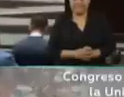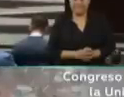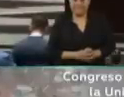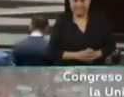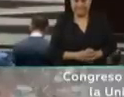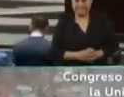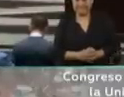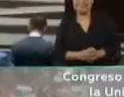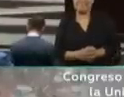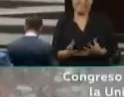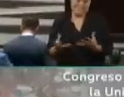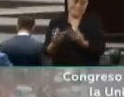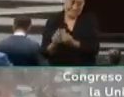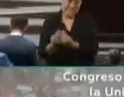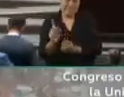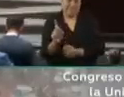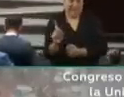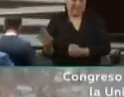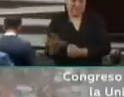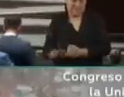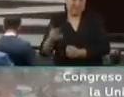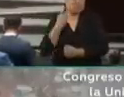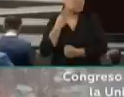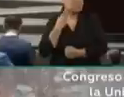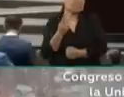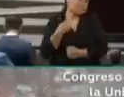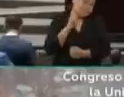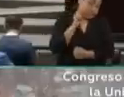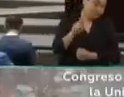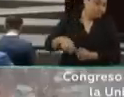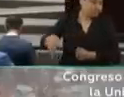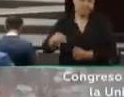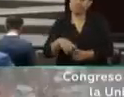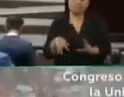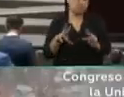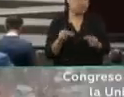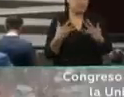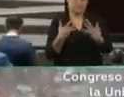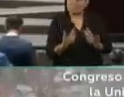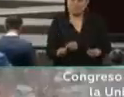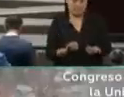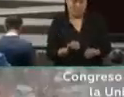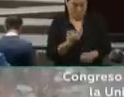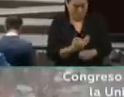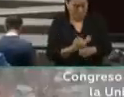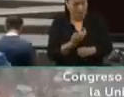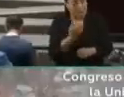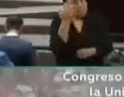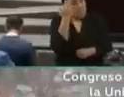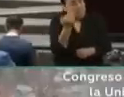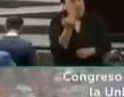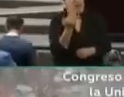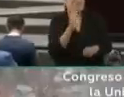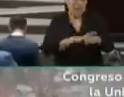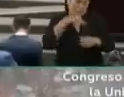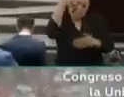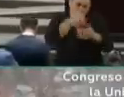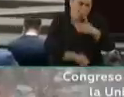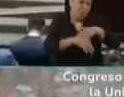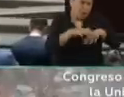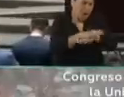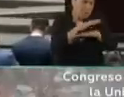La oposición, la derecha, no ha entendido que estamos en un proceso de transformación profunda.